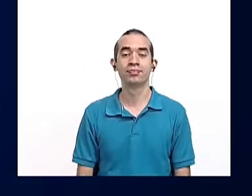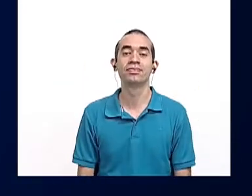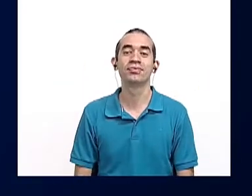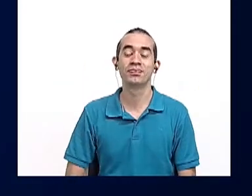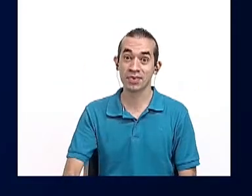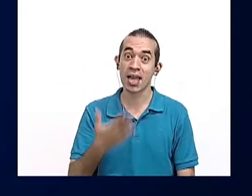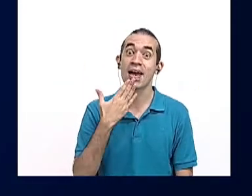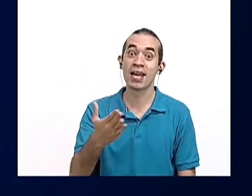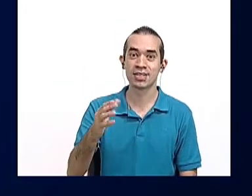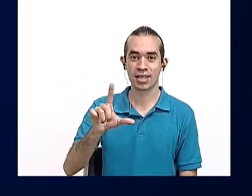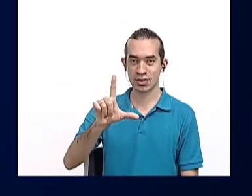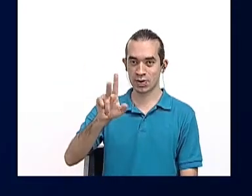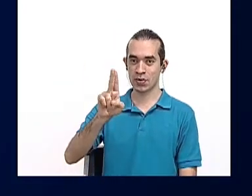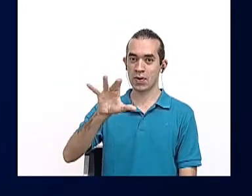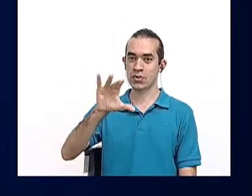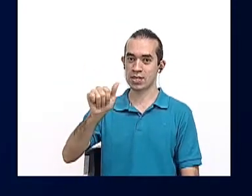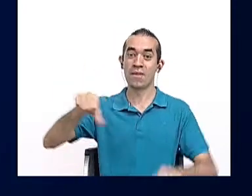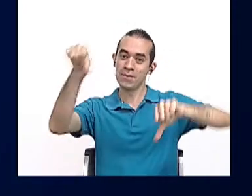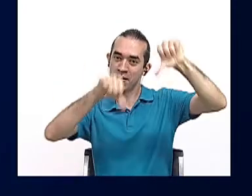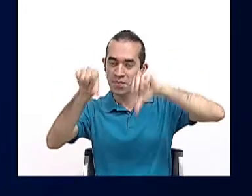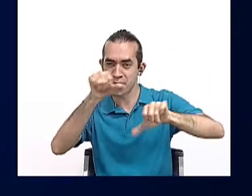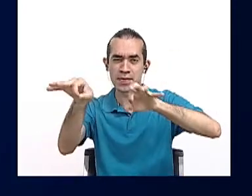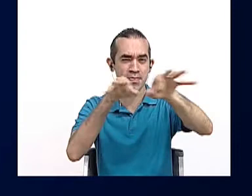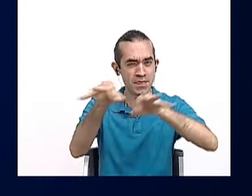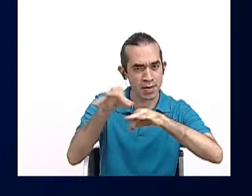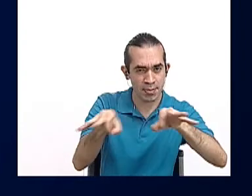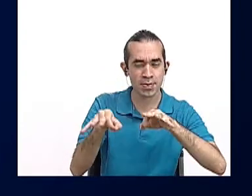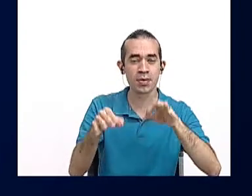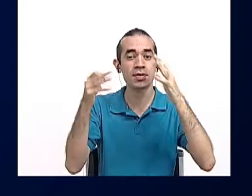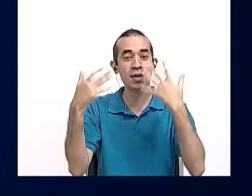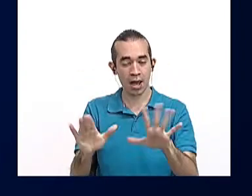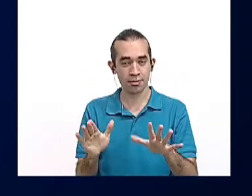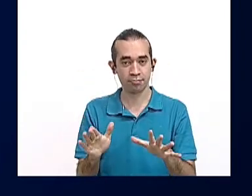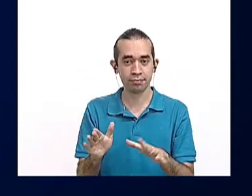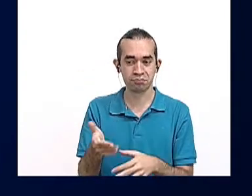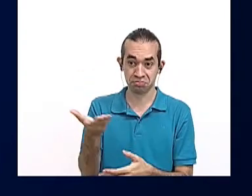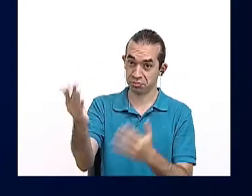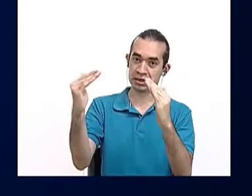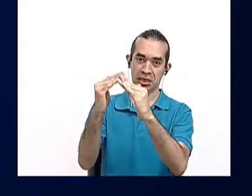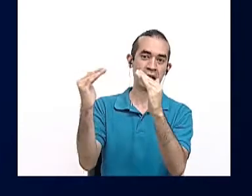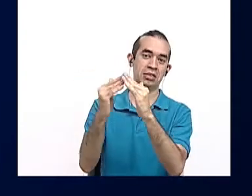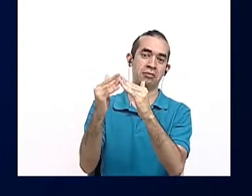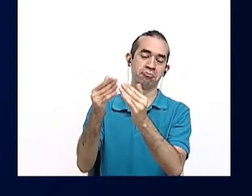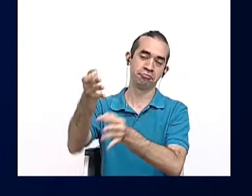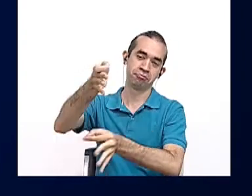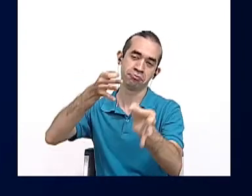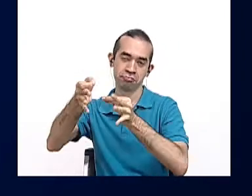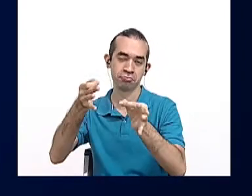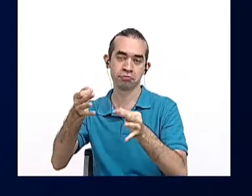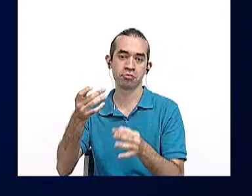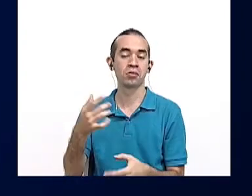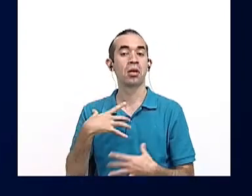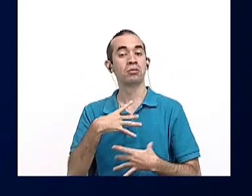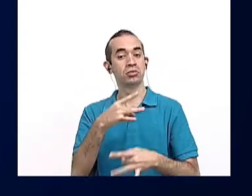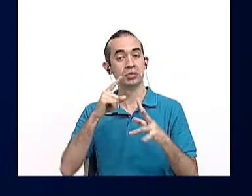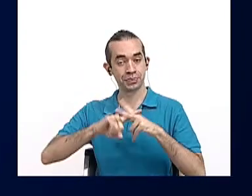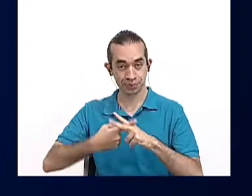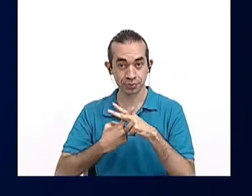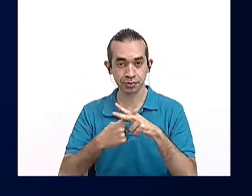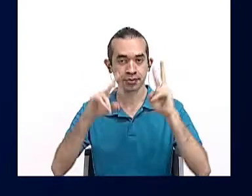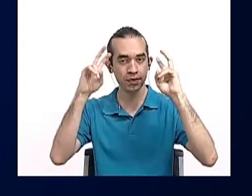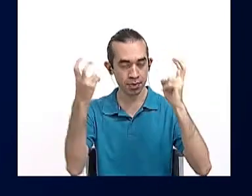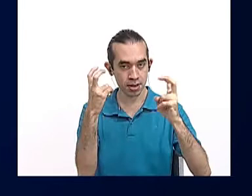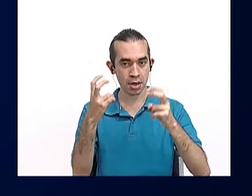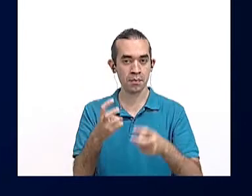Gracias, Lucía, por ese experimento y toda la explicación que realizó desde su hogar para hacer esa introducción sobre el tema